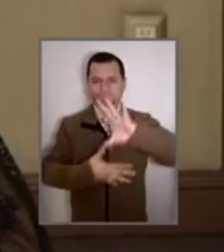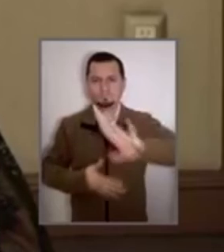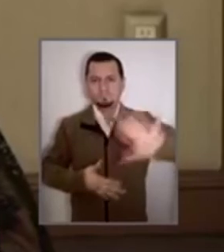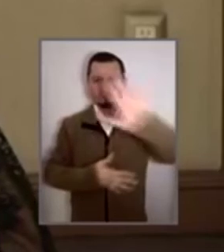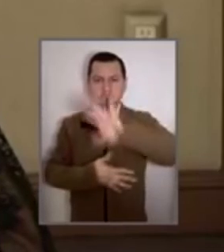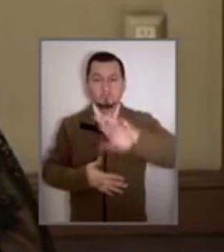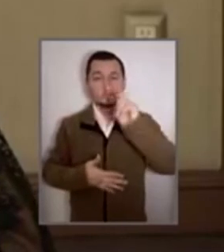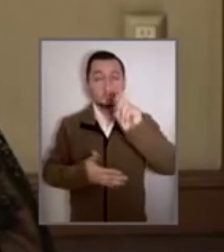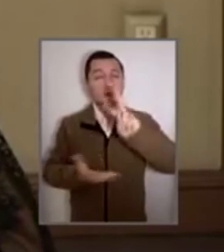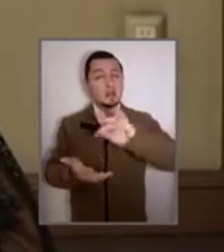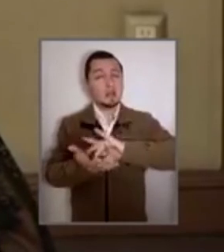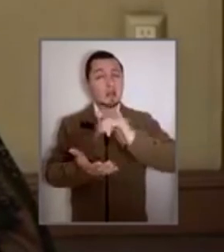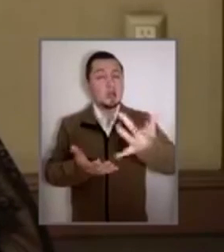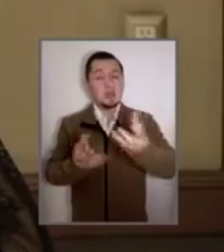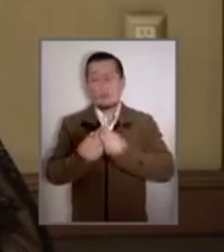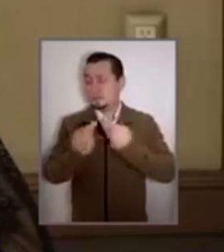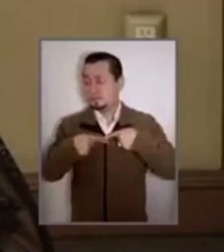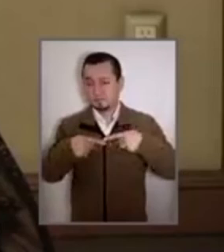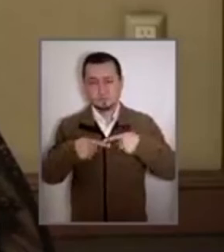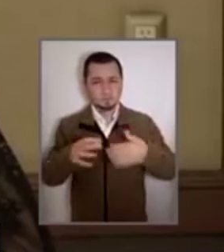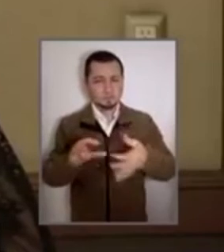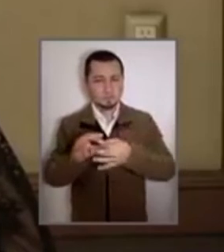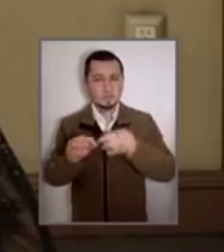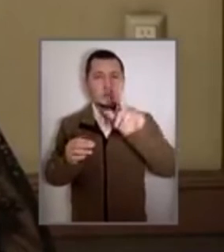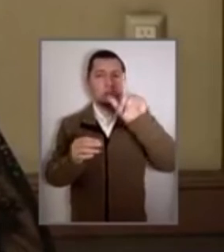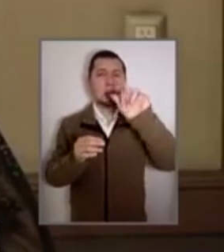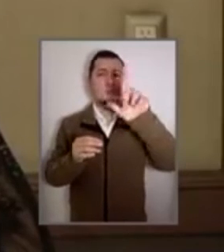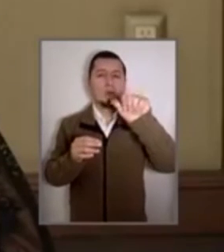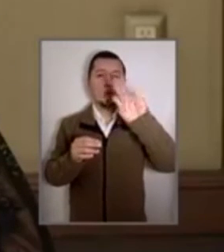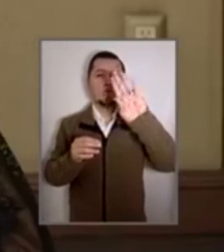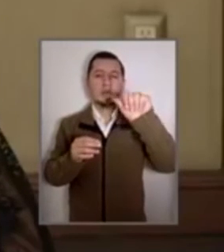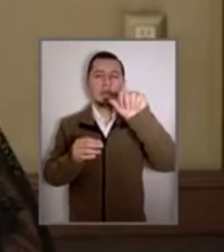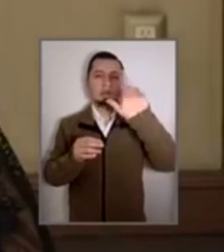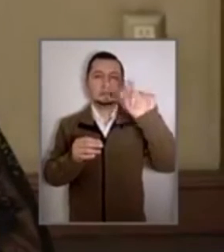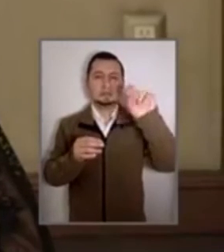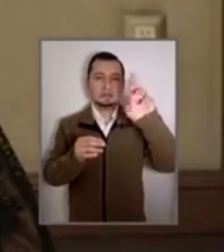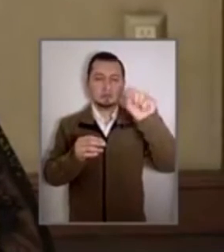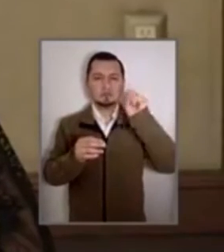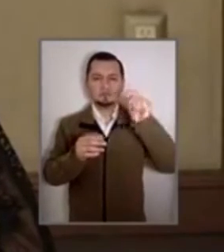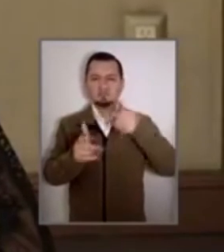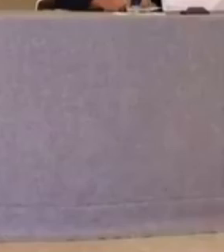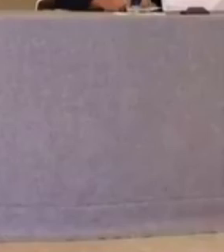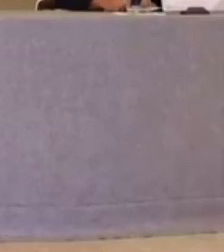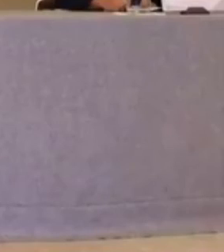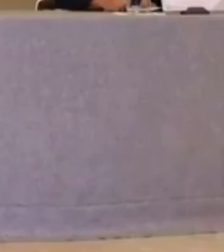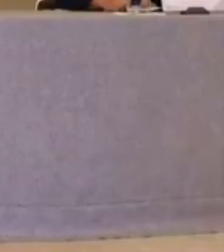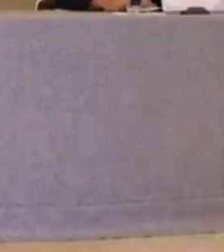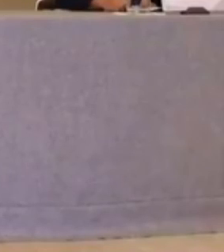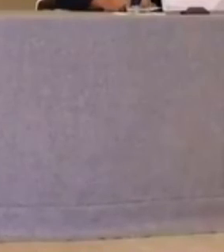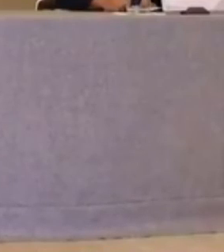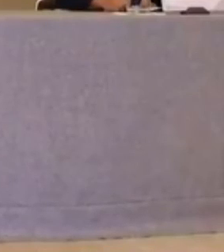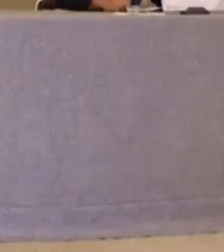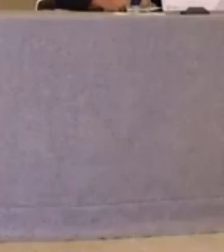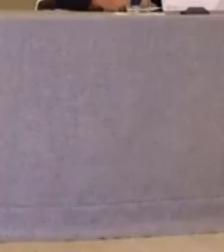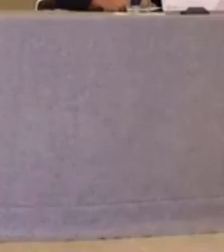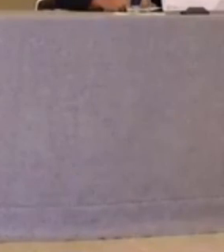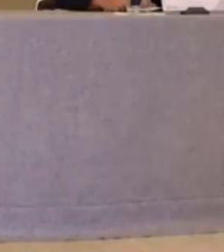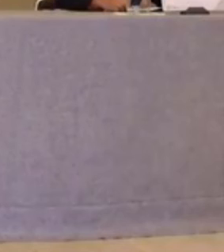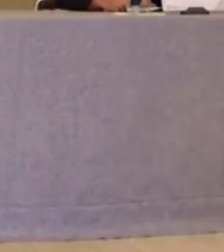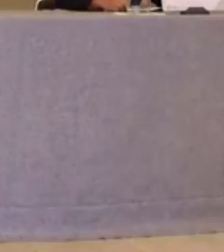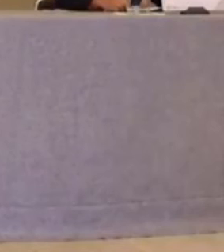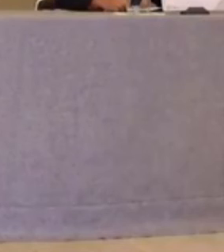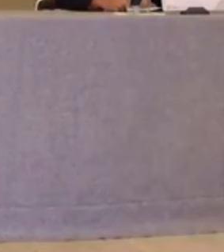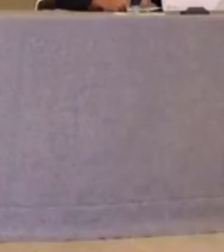de los cuales el 52.45% son hechos por mujeres. De acuerdo con proyecciones para este